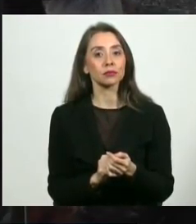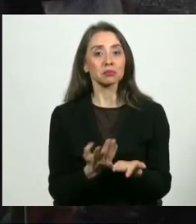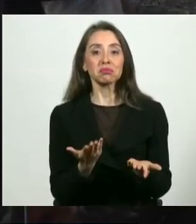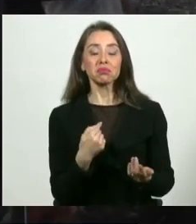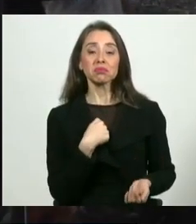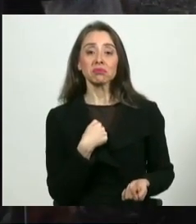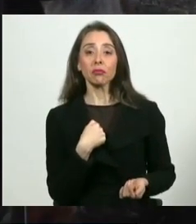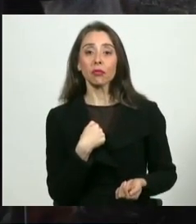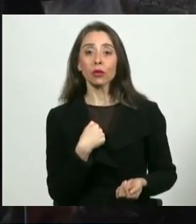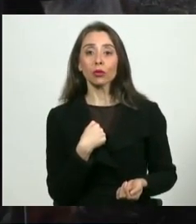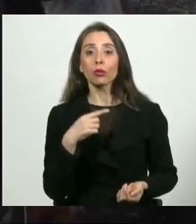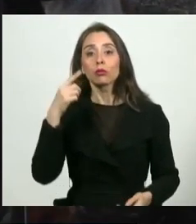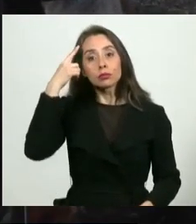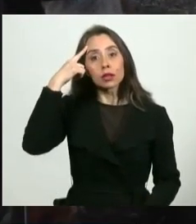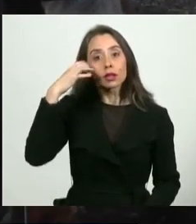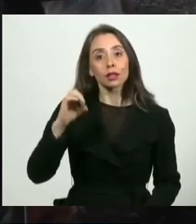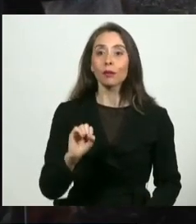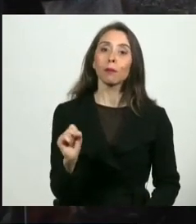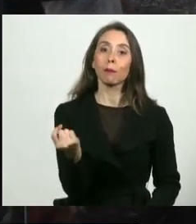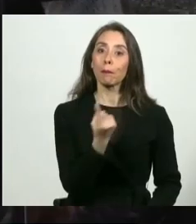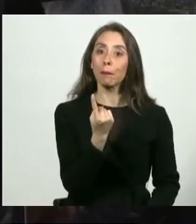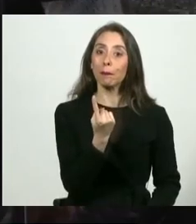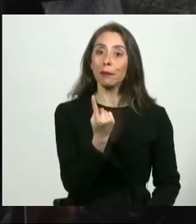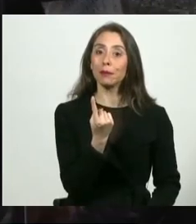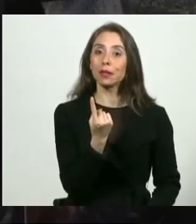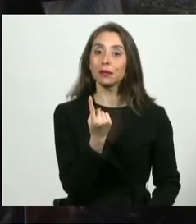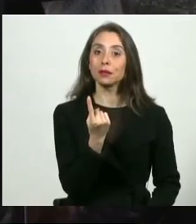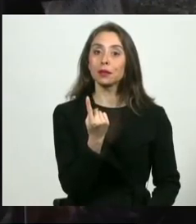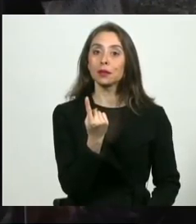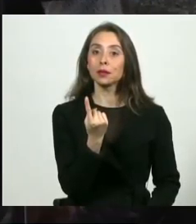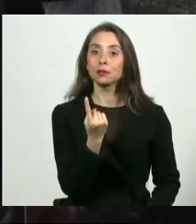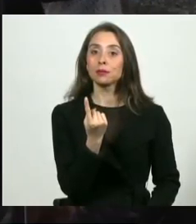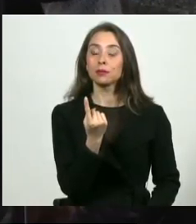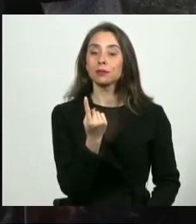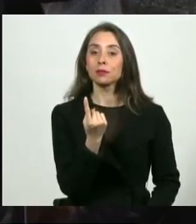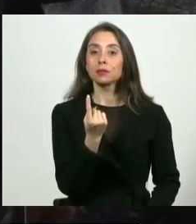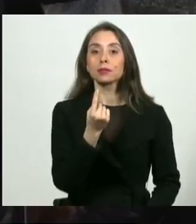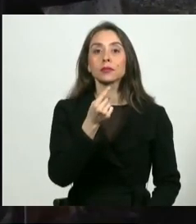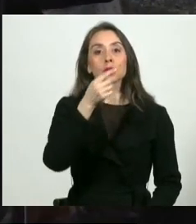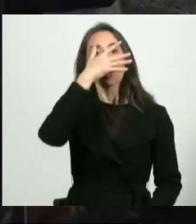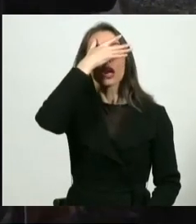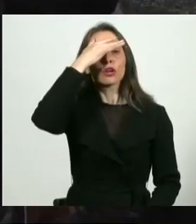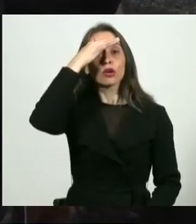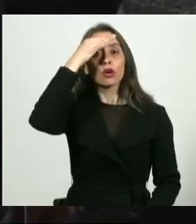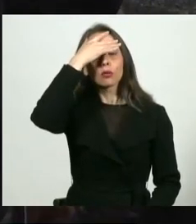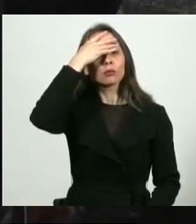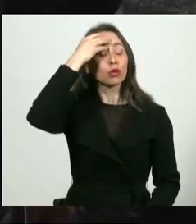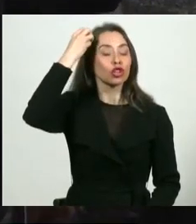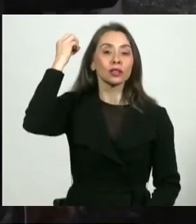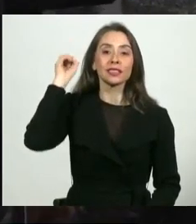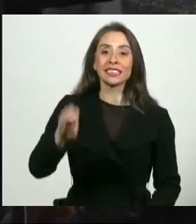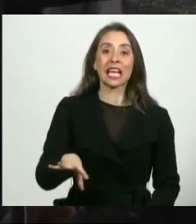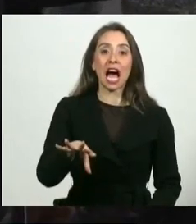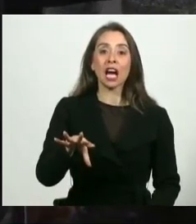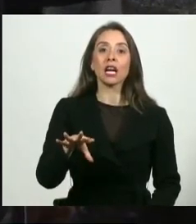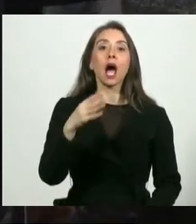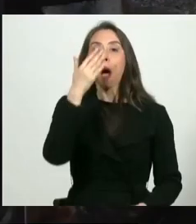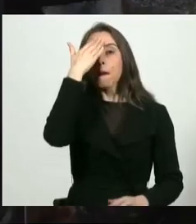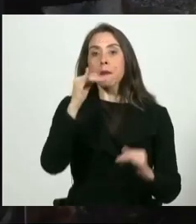Yo creo que lo primero que se tiene que sacar de frentón es la